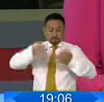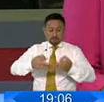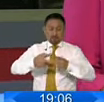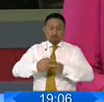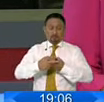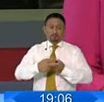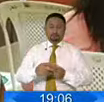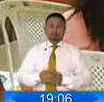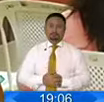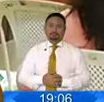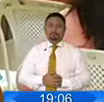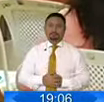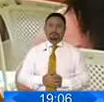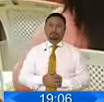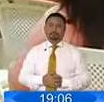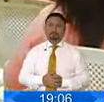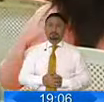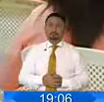de